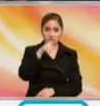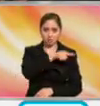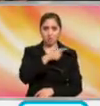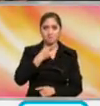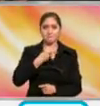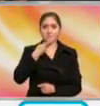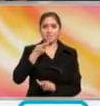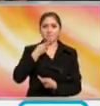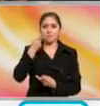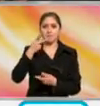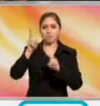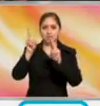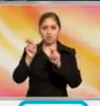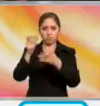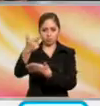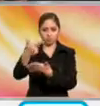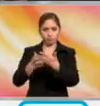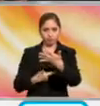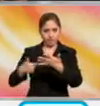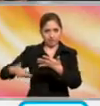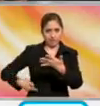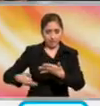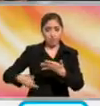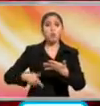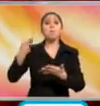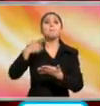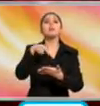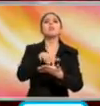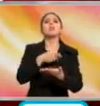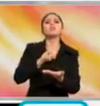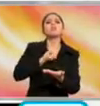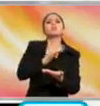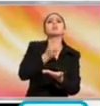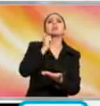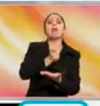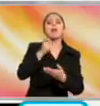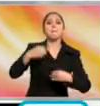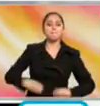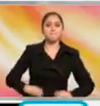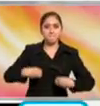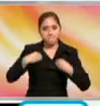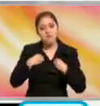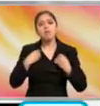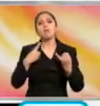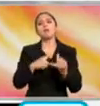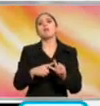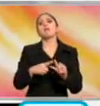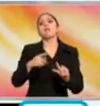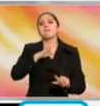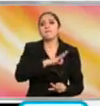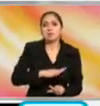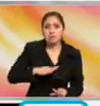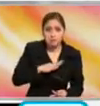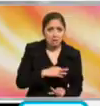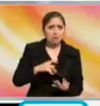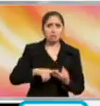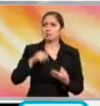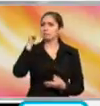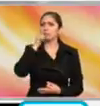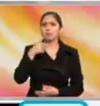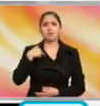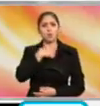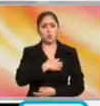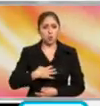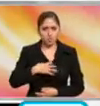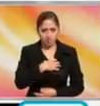los textos. Y son textos que hablan de la vida, de la felicidad, hablan de... Siempre estamos contentos y siempre está